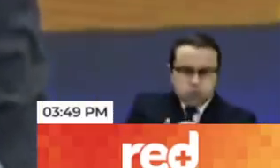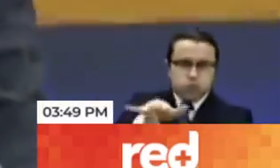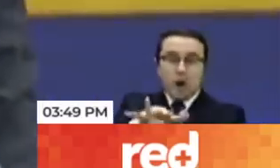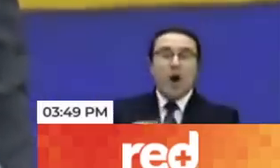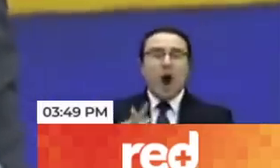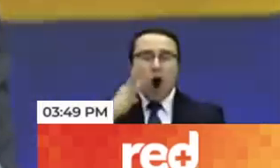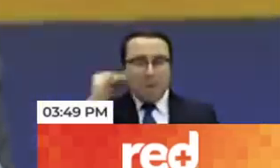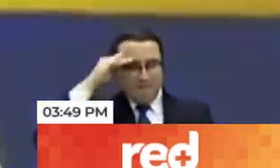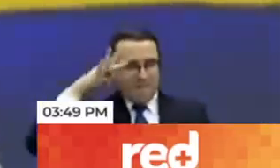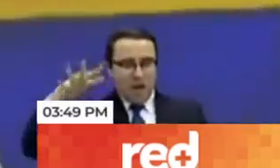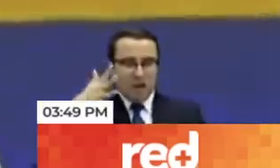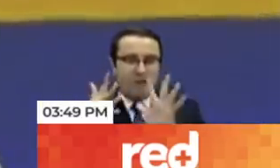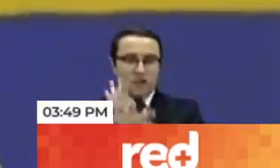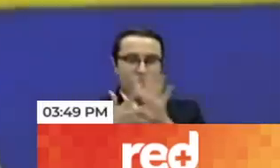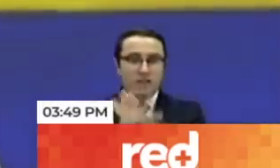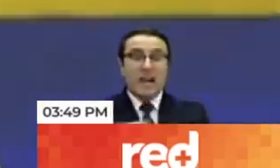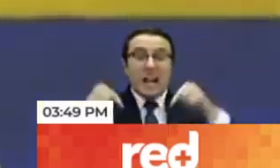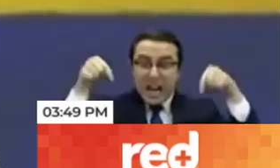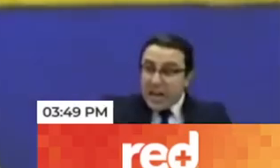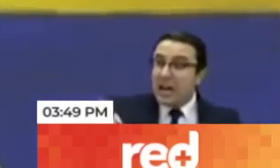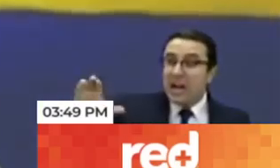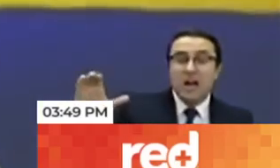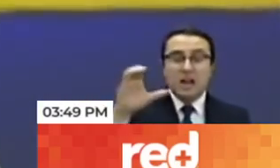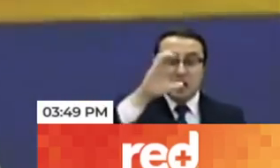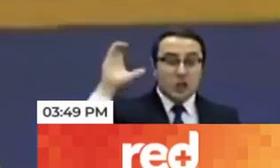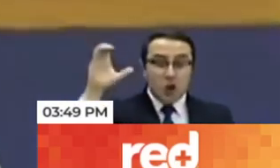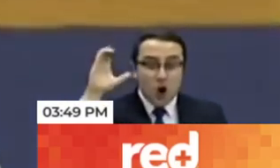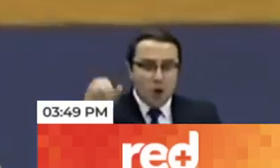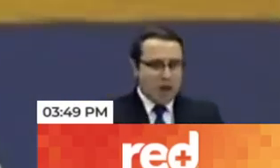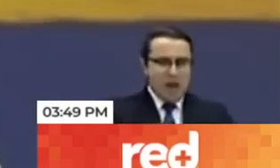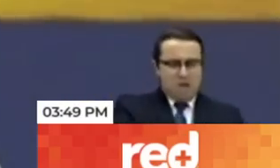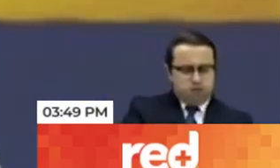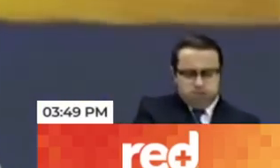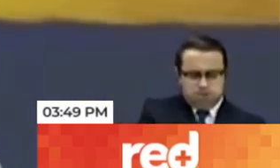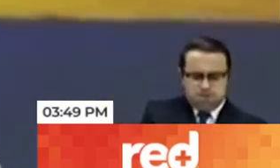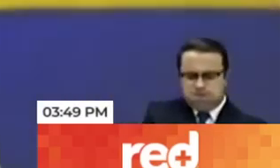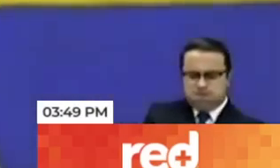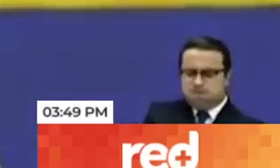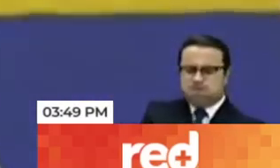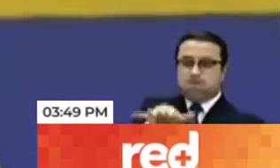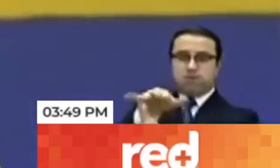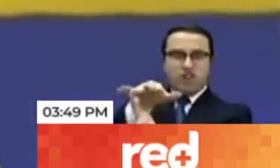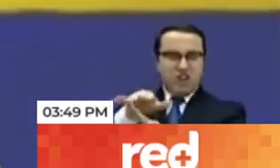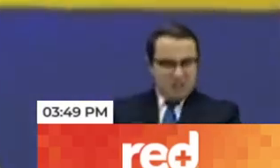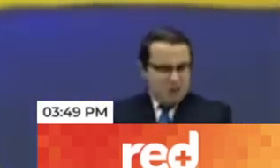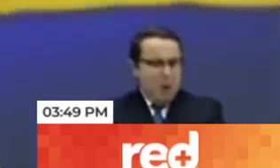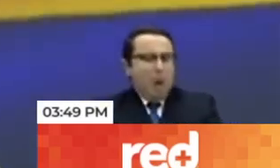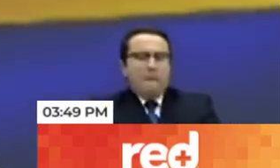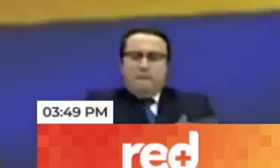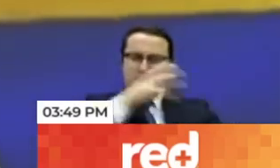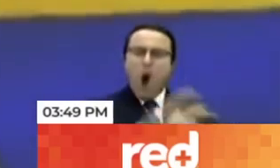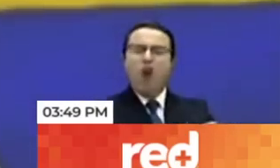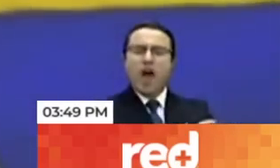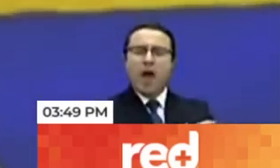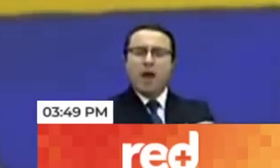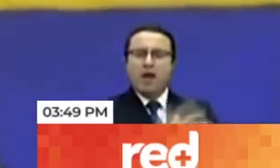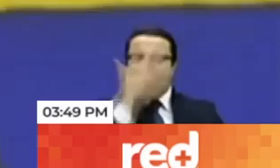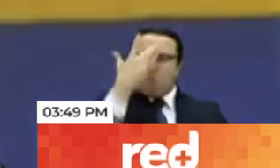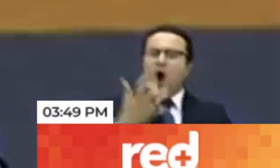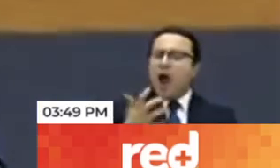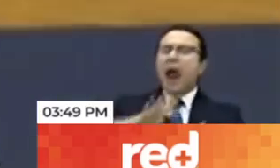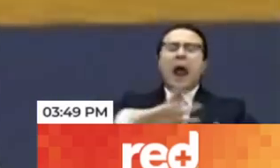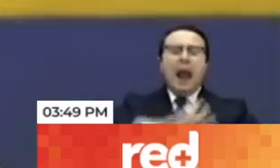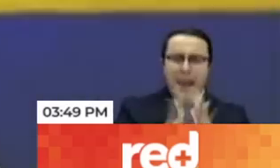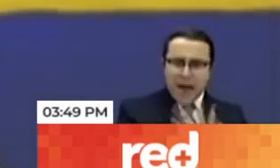otra parte. Y aquí en Colombia, esa movilización social se convirtió en poder gracias a la paz y